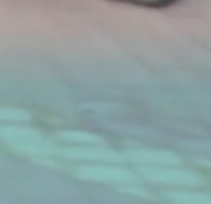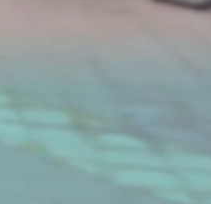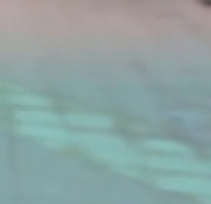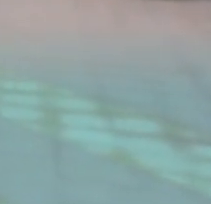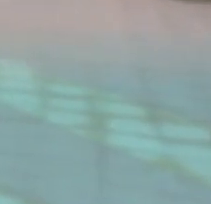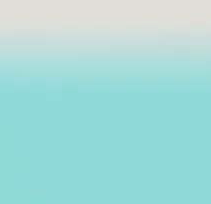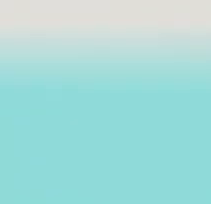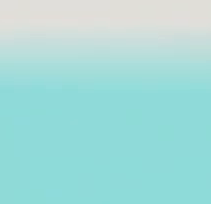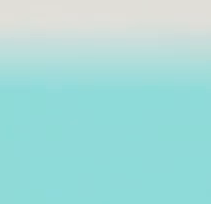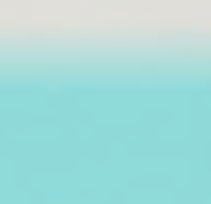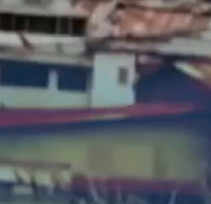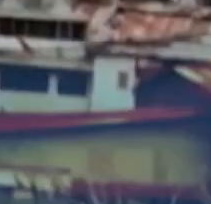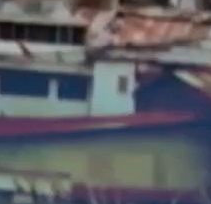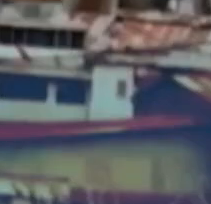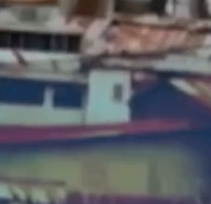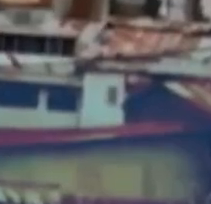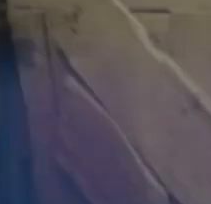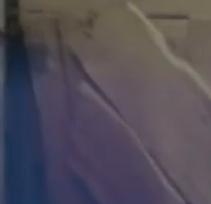Investigación.